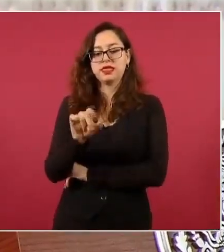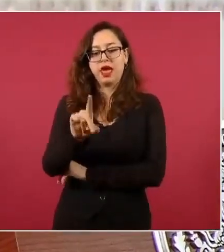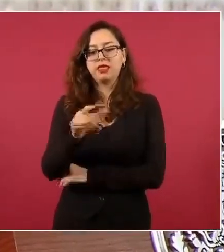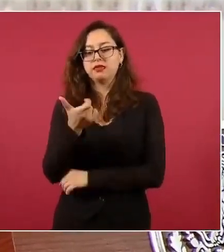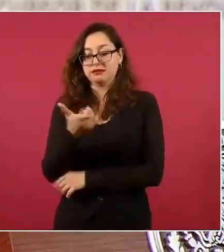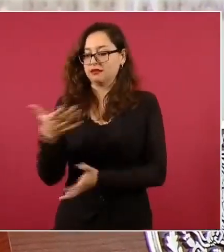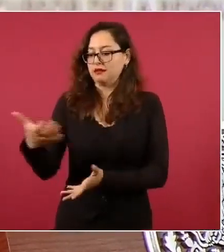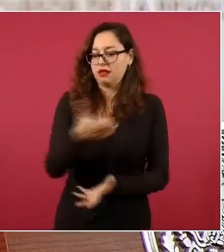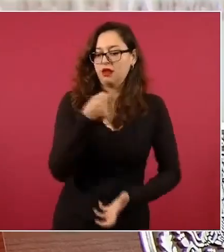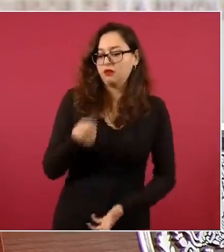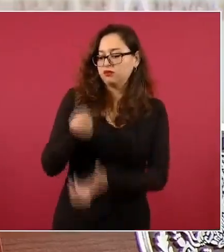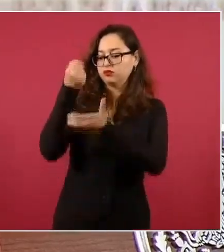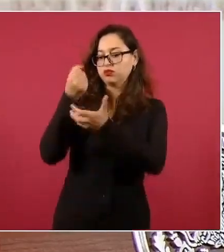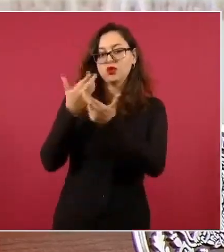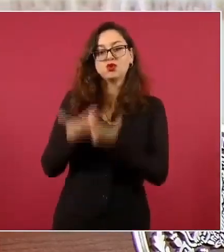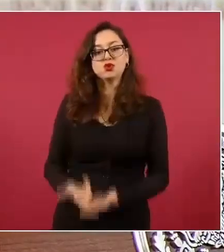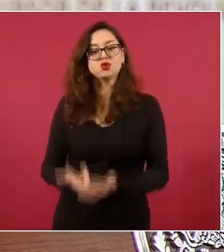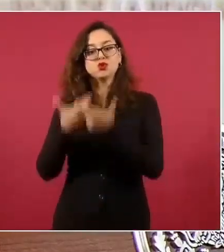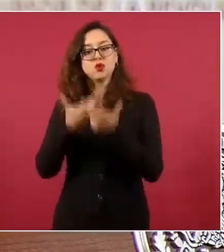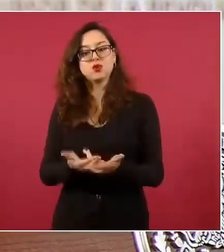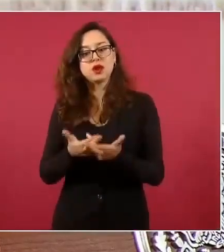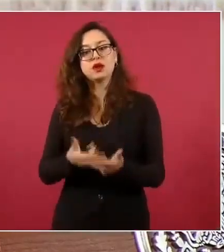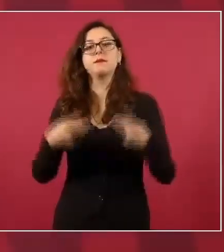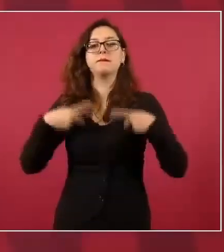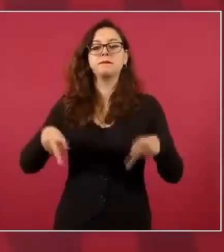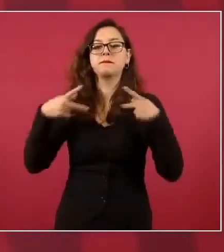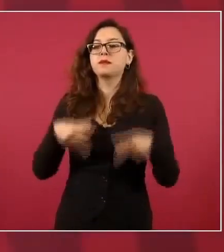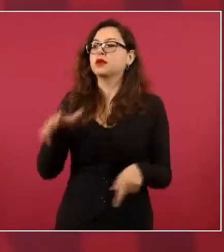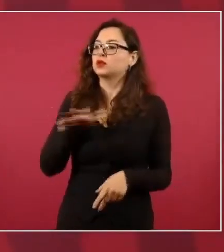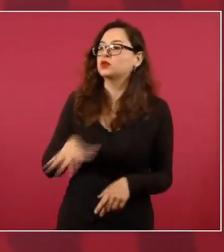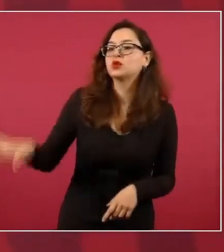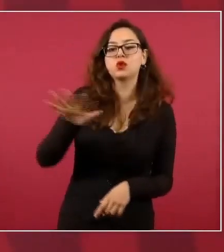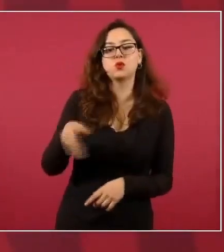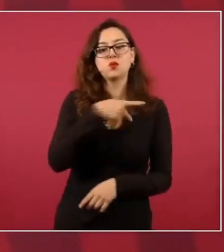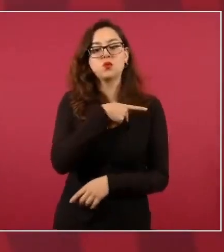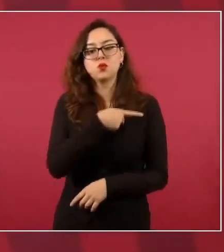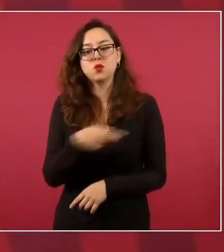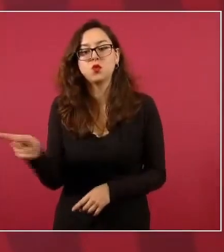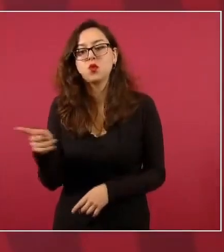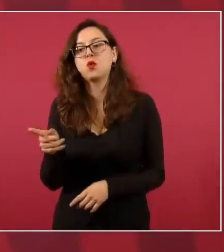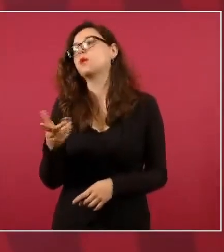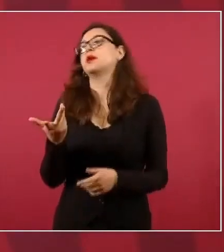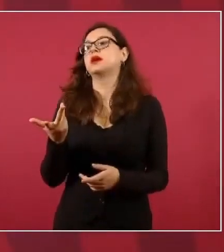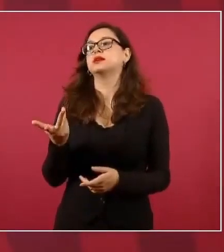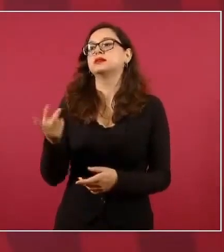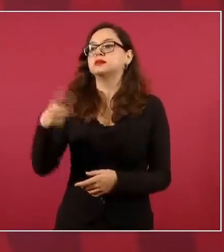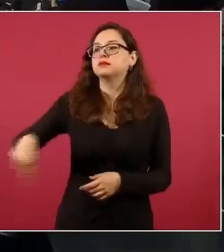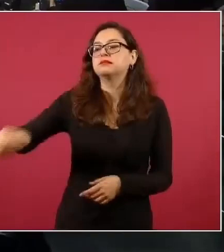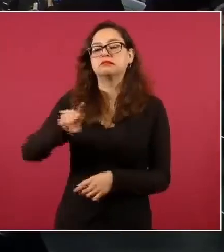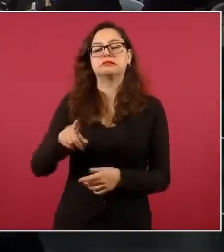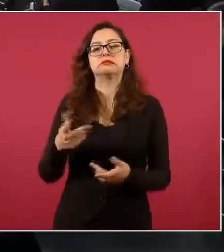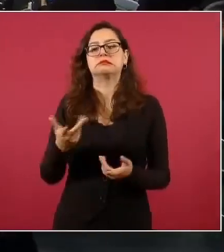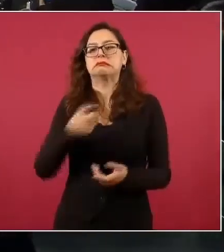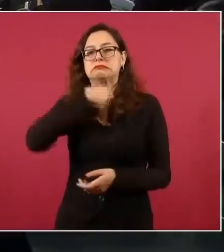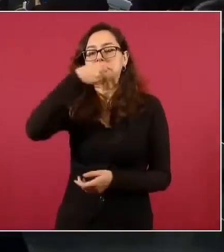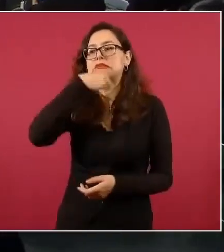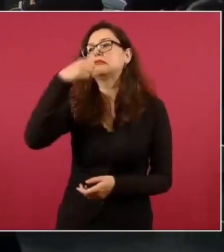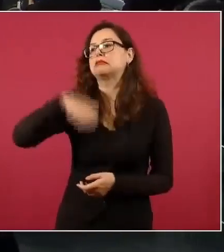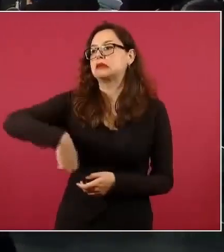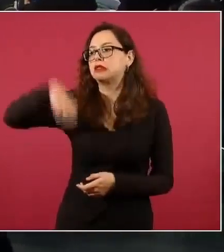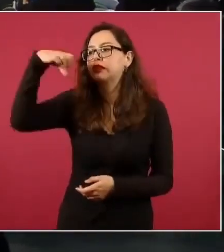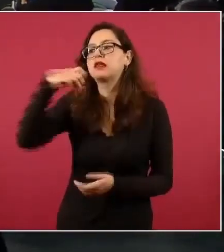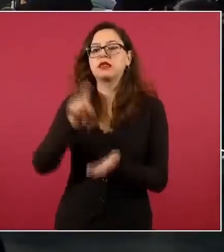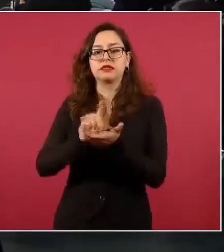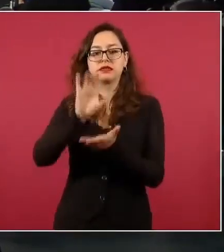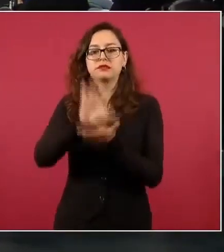pobre, a los adultos mayores. Se logró esa reforma,